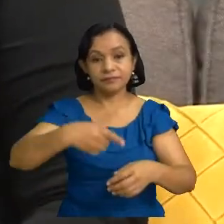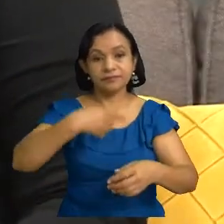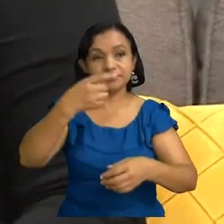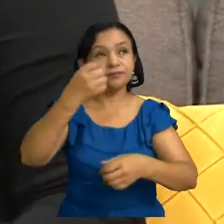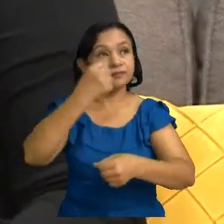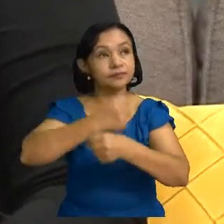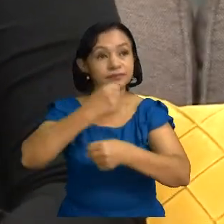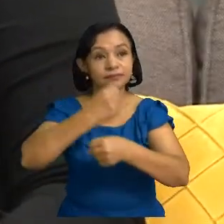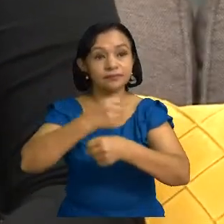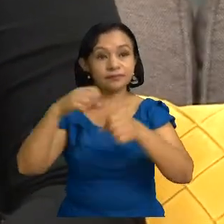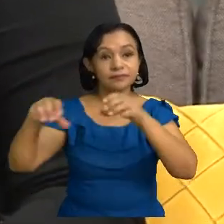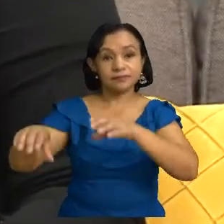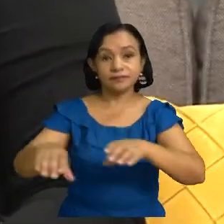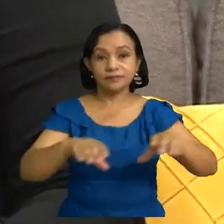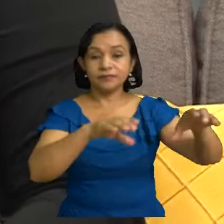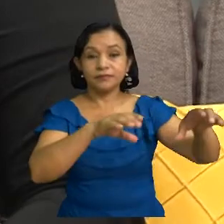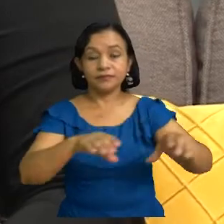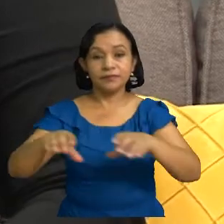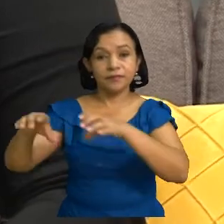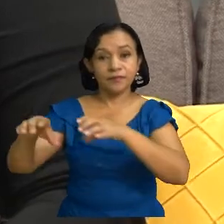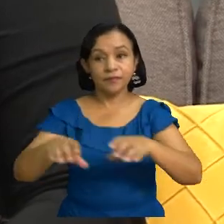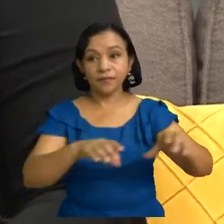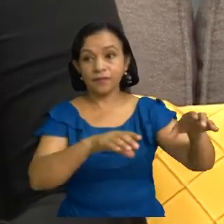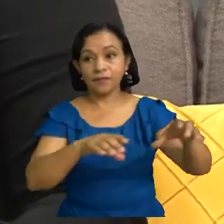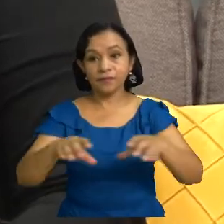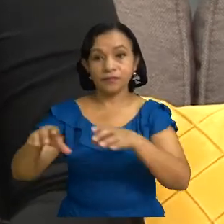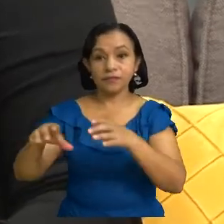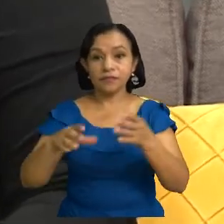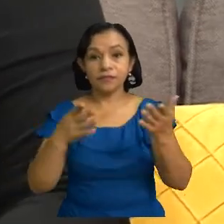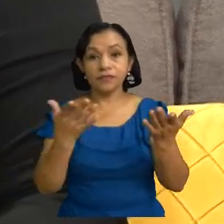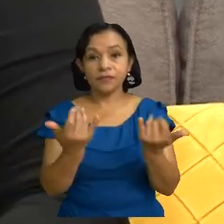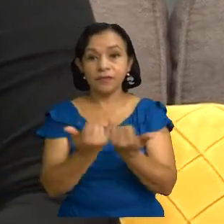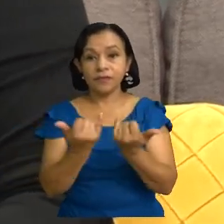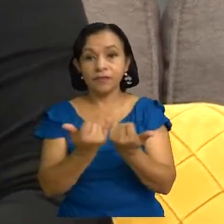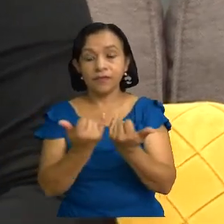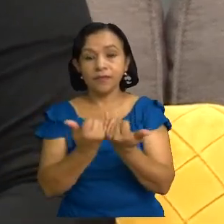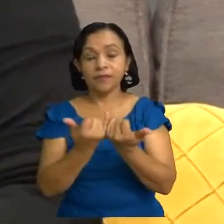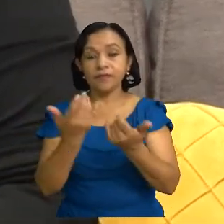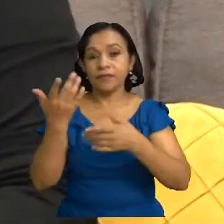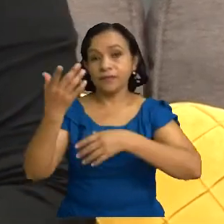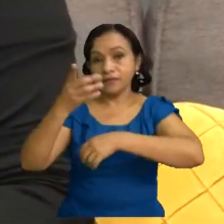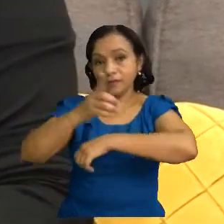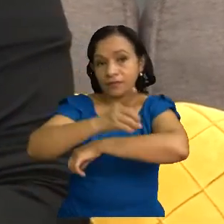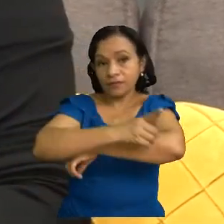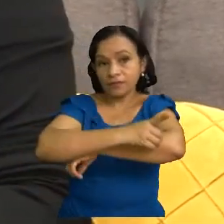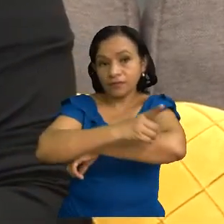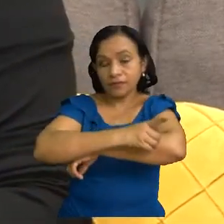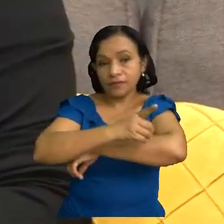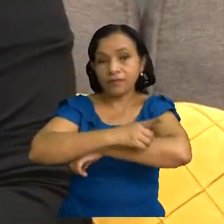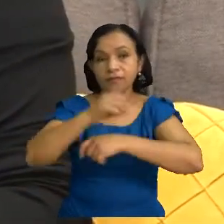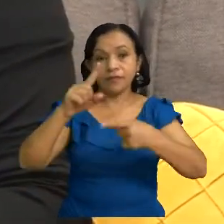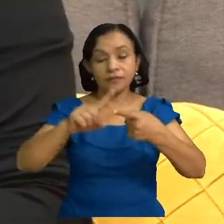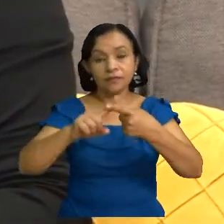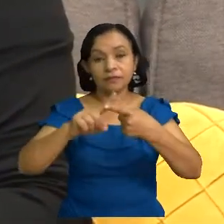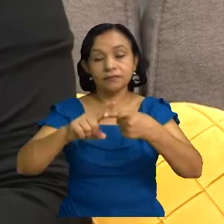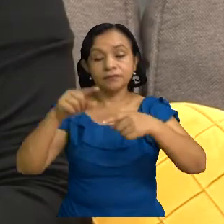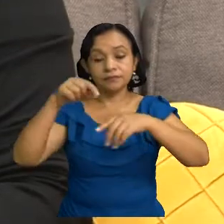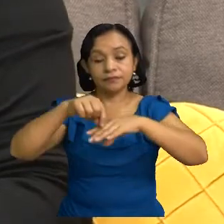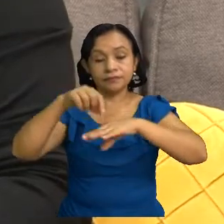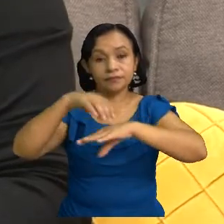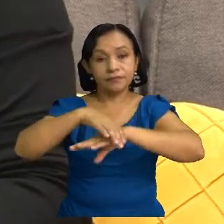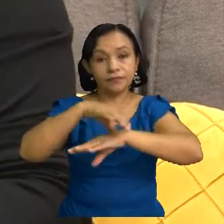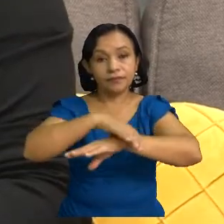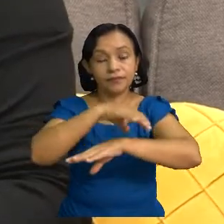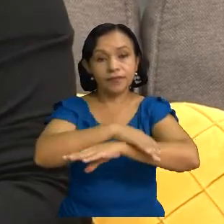es cada actividad es cada estrategia que nuestro comandante a nivel la compañera rosario viene implementando desde el año 2007